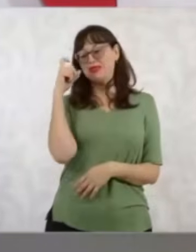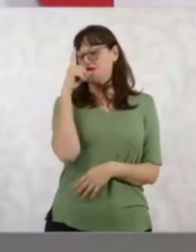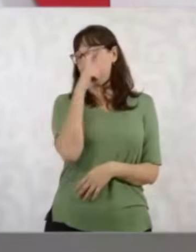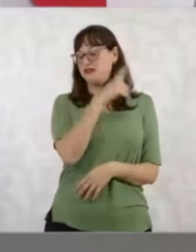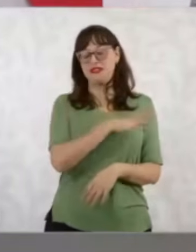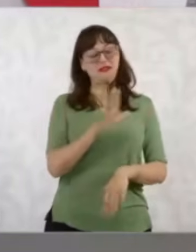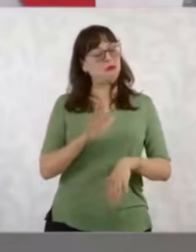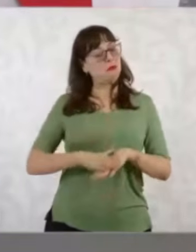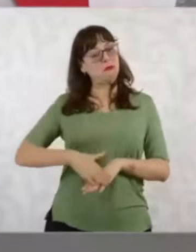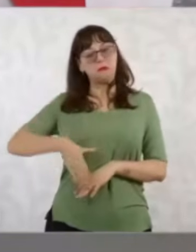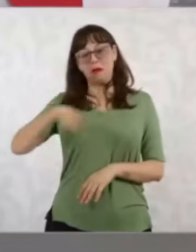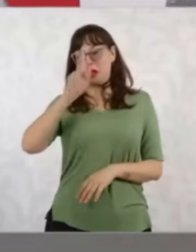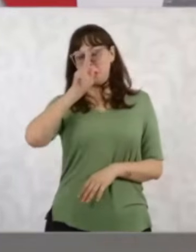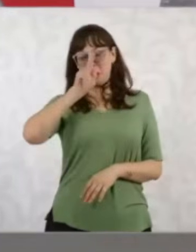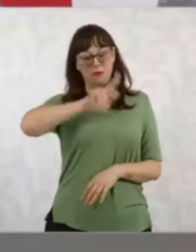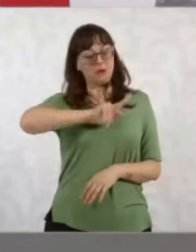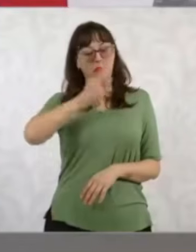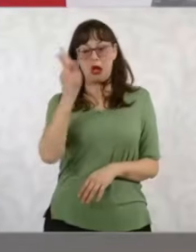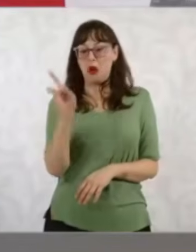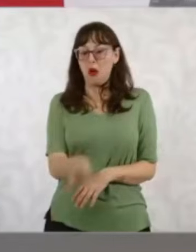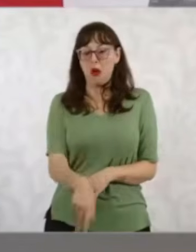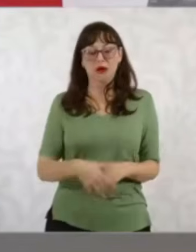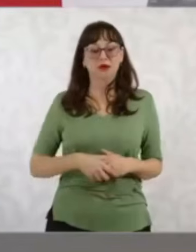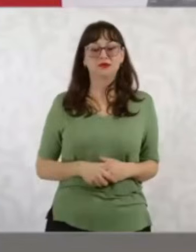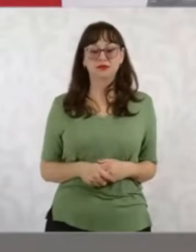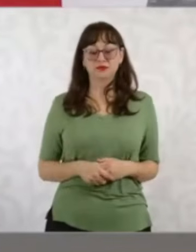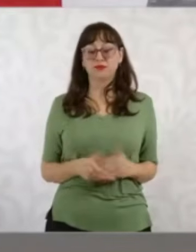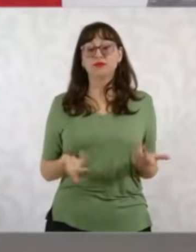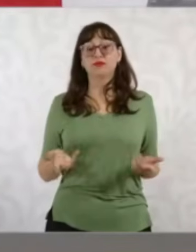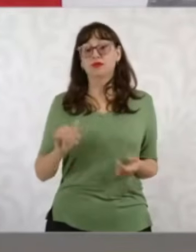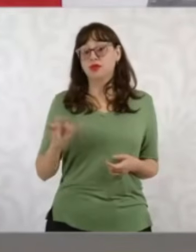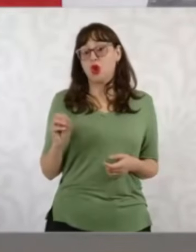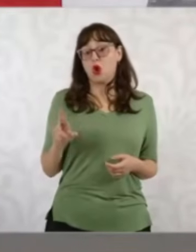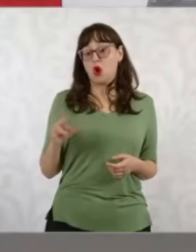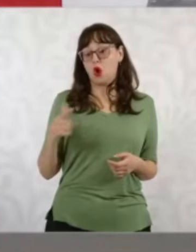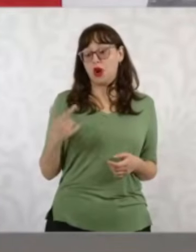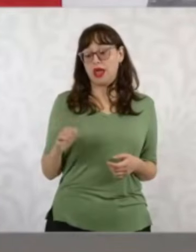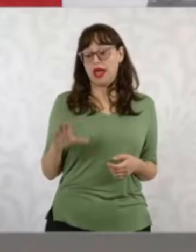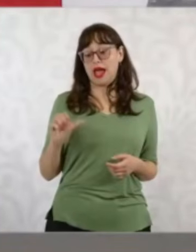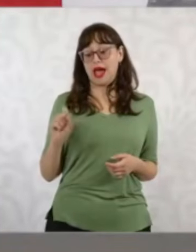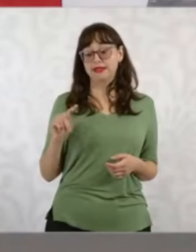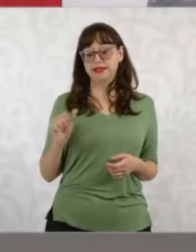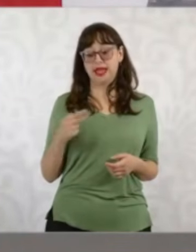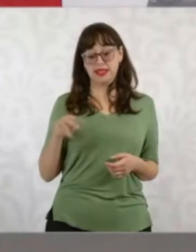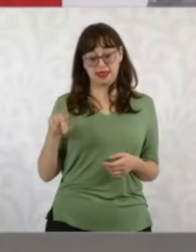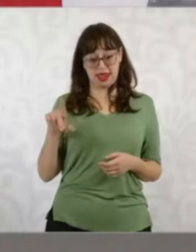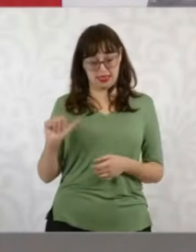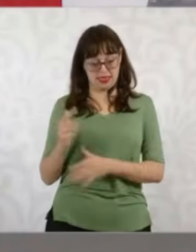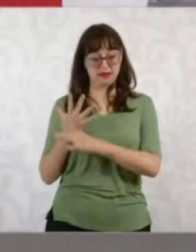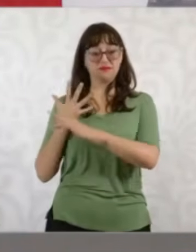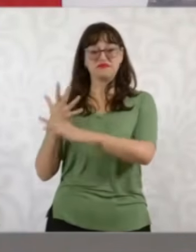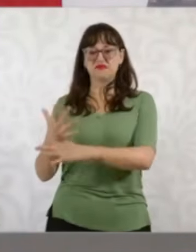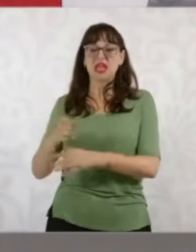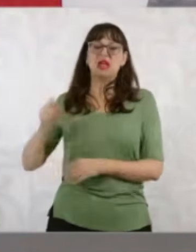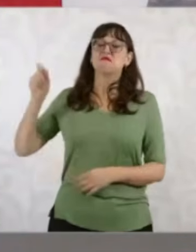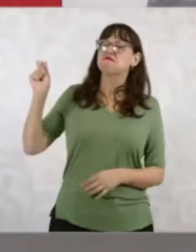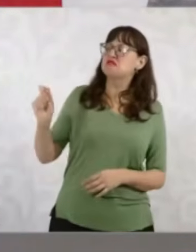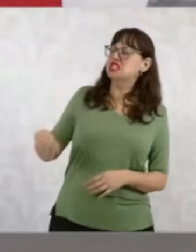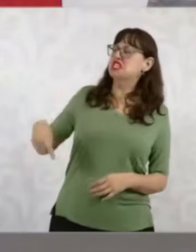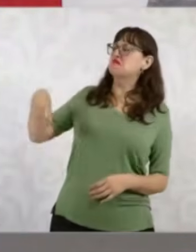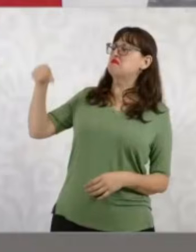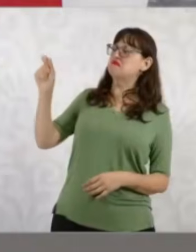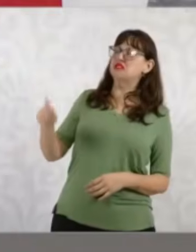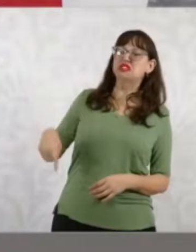se ha vivido. Jorge Castañeda, seguir insistiendo en los mismos métodos, las mismas tácticas, los mismos